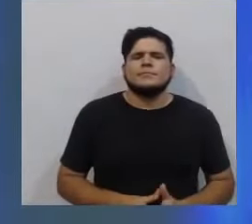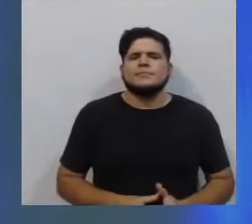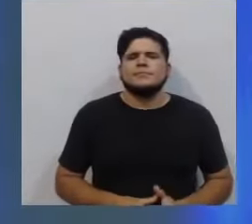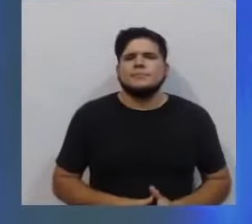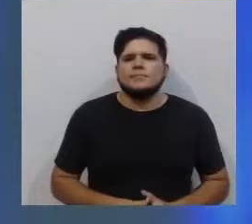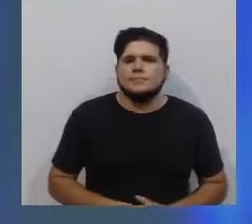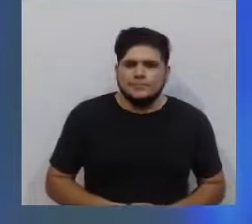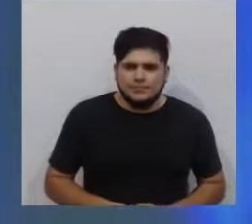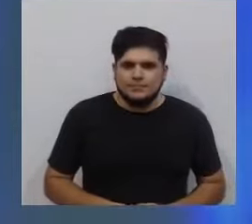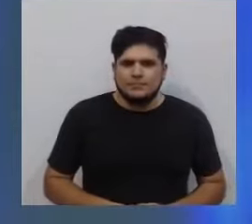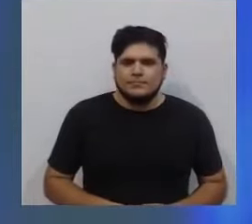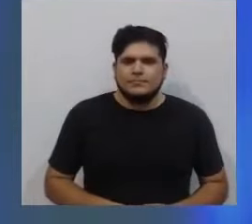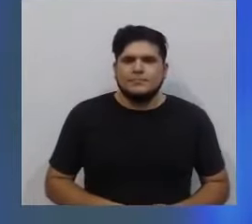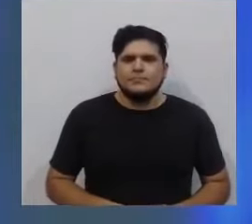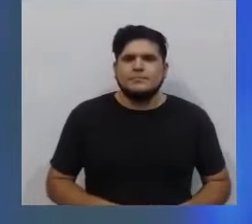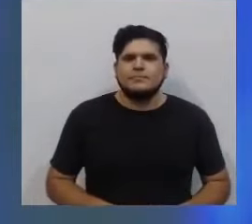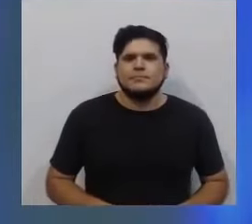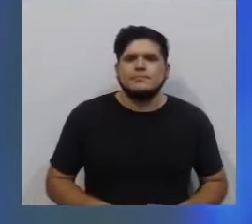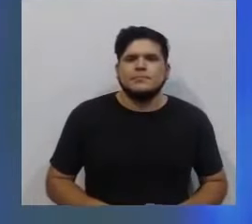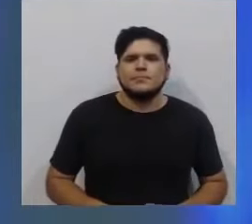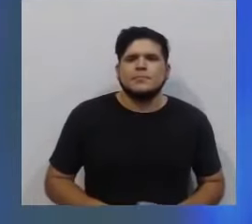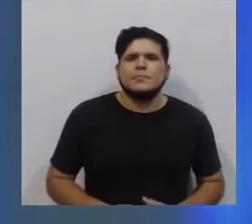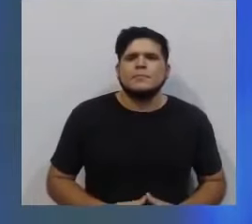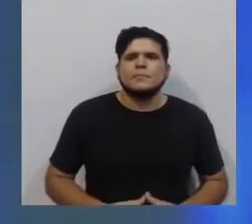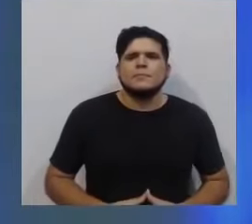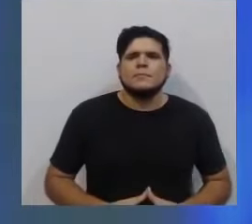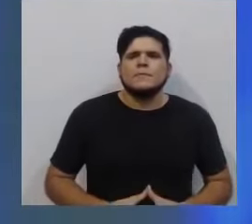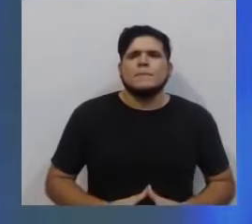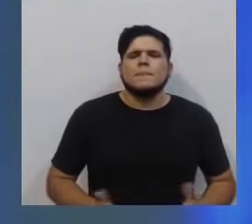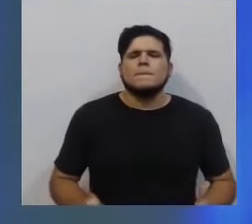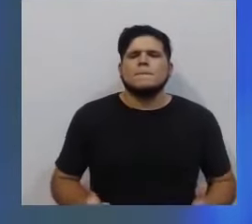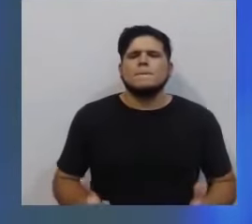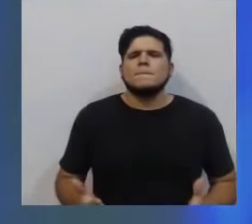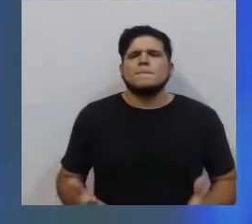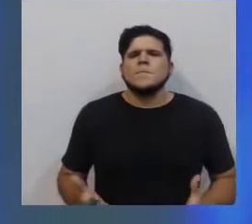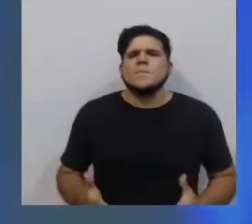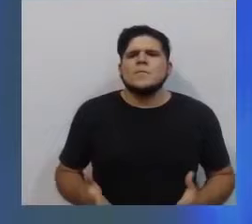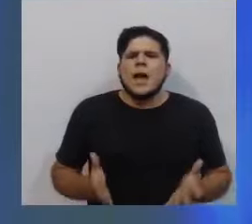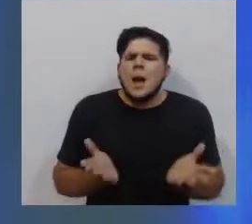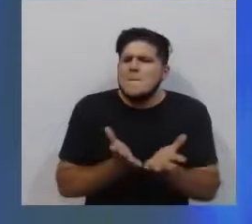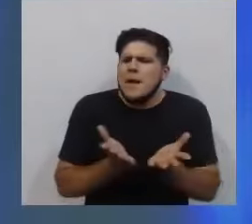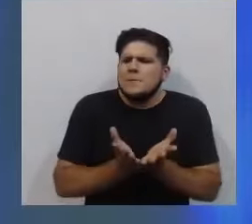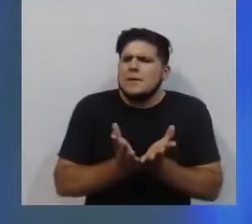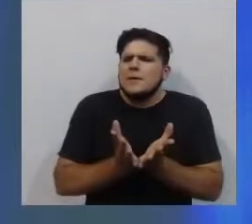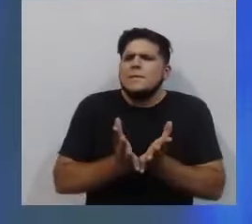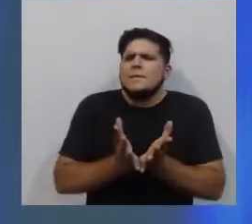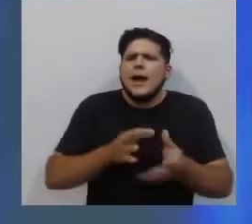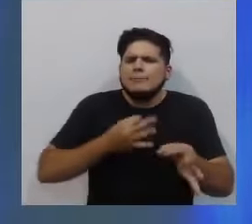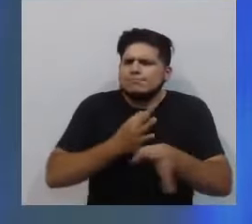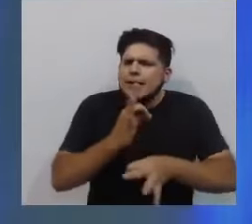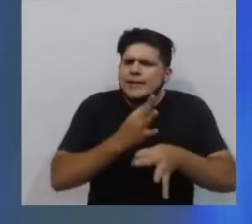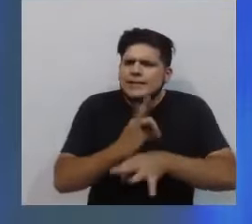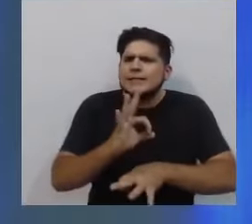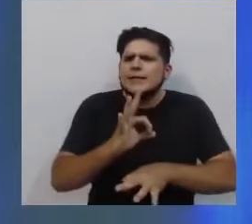conforme le devolvemos el dinero no dice eso la biblia la biblia dice